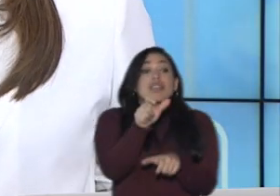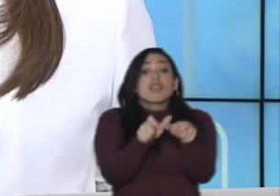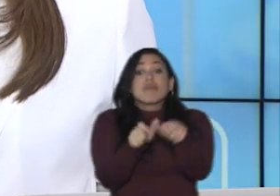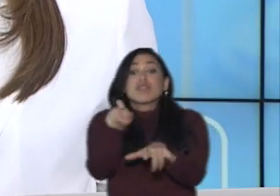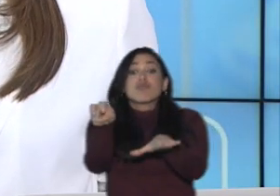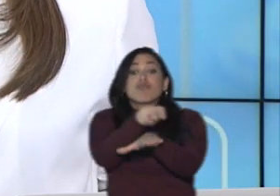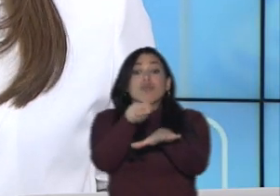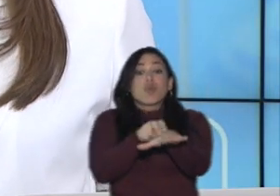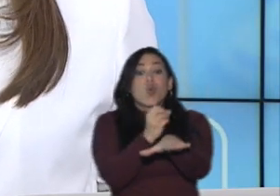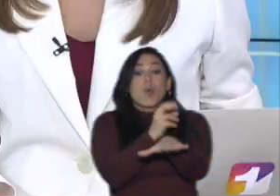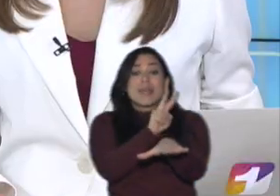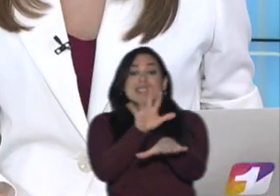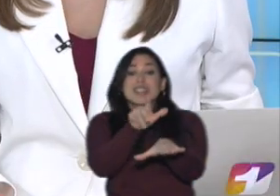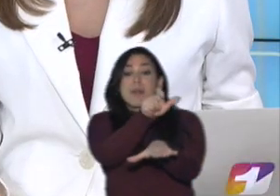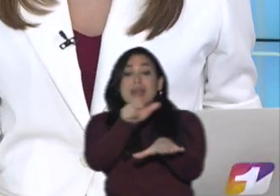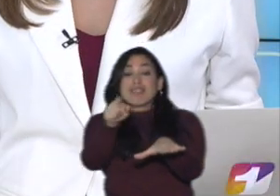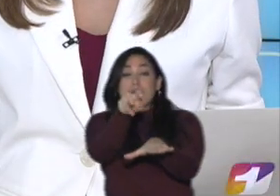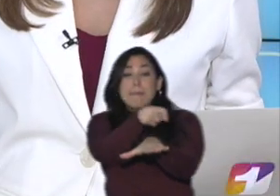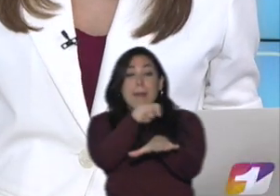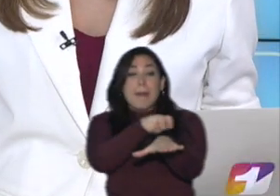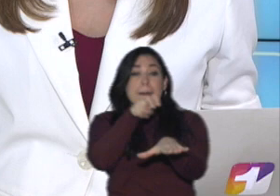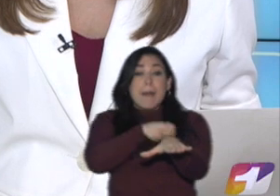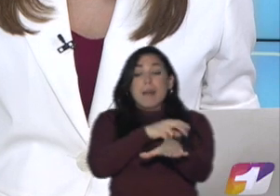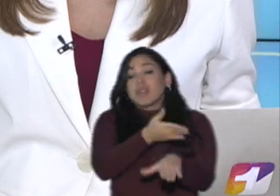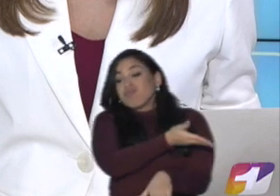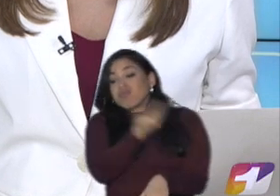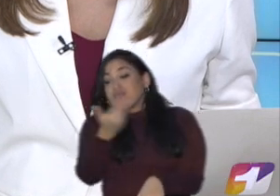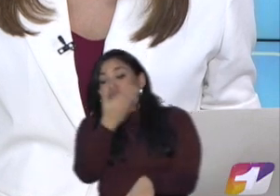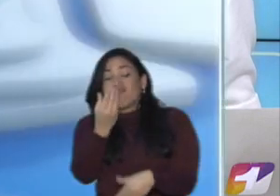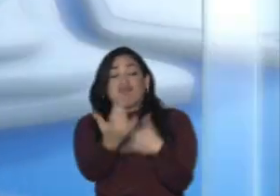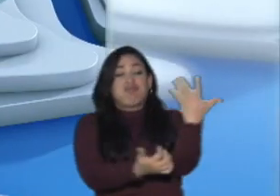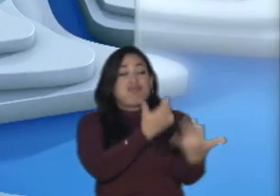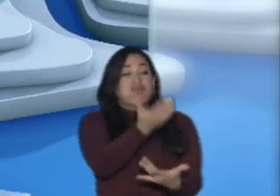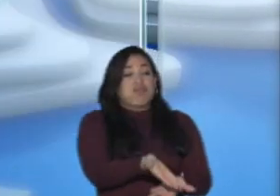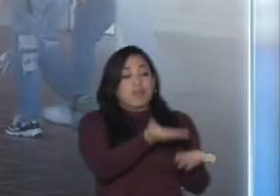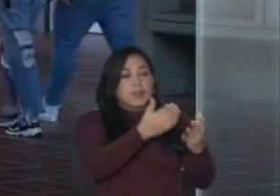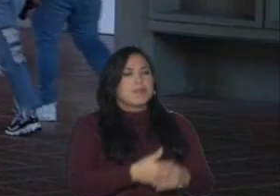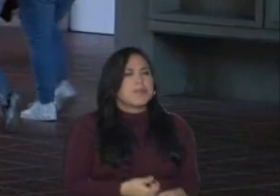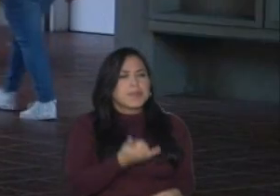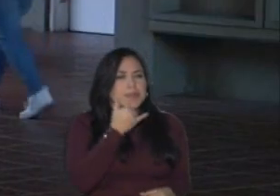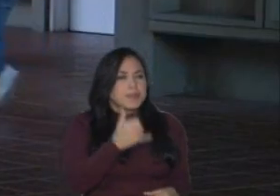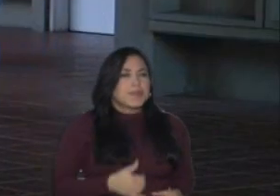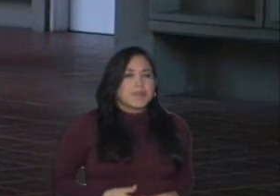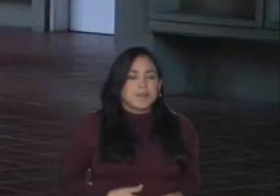25 personas. Yusi Chaparro tiene el reporte. Yusi, buenas tardes.